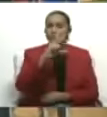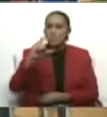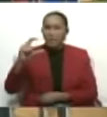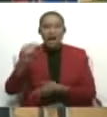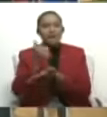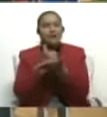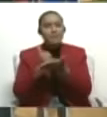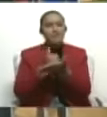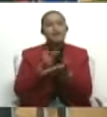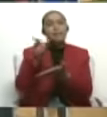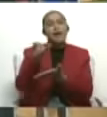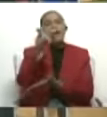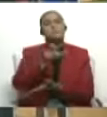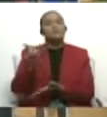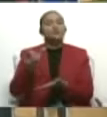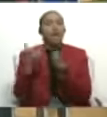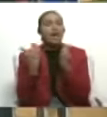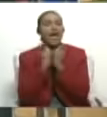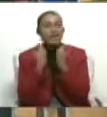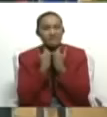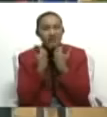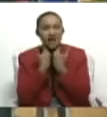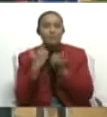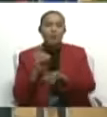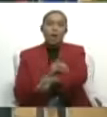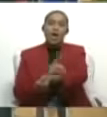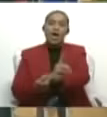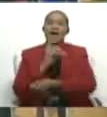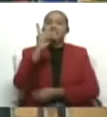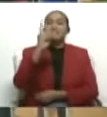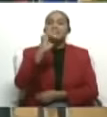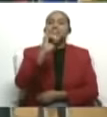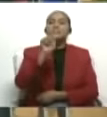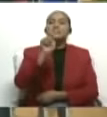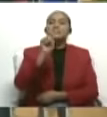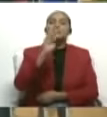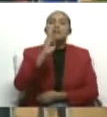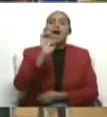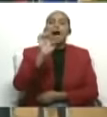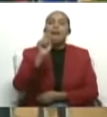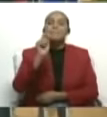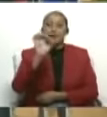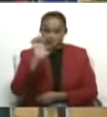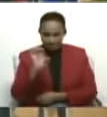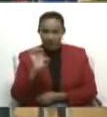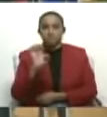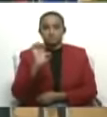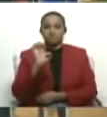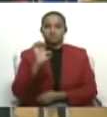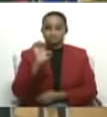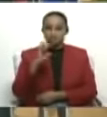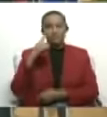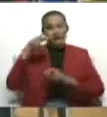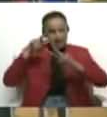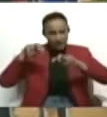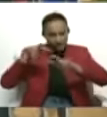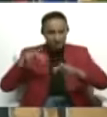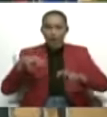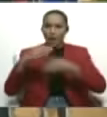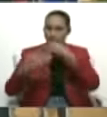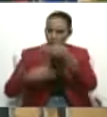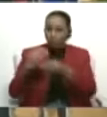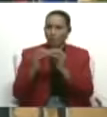100% de la tecnología que viene de la Federación de Rusia. Hemos también revisado todo lo que tiene que ver con los aspectos de